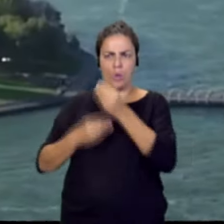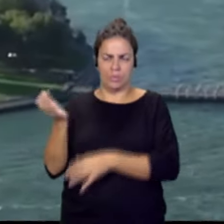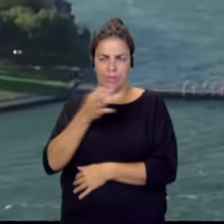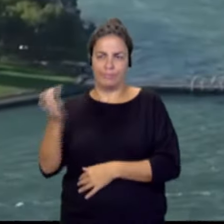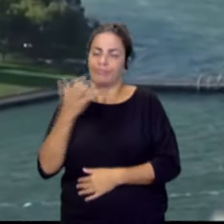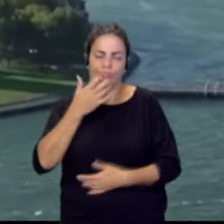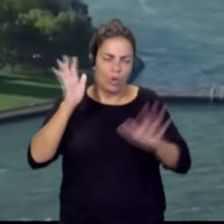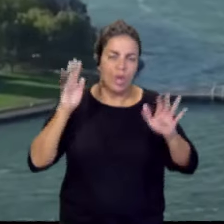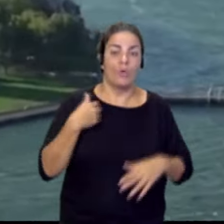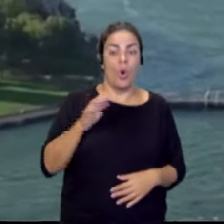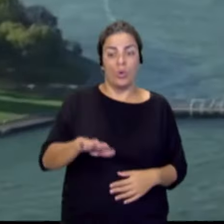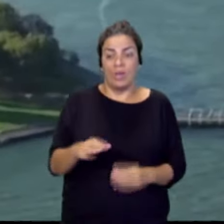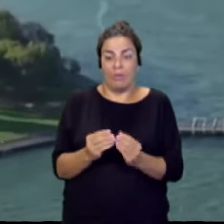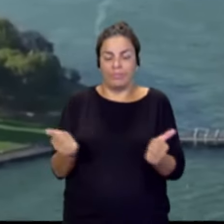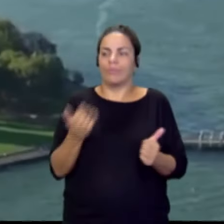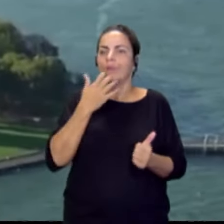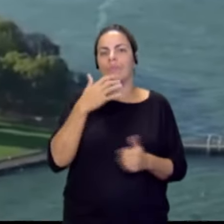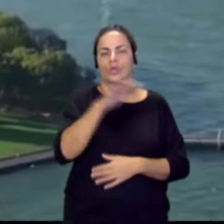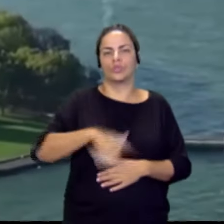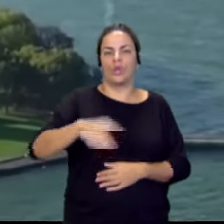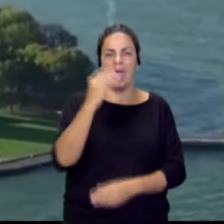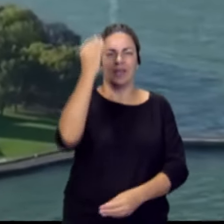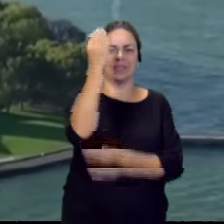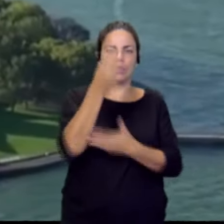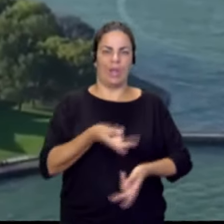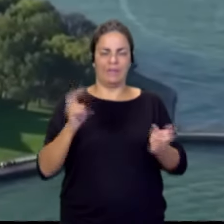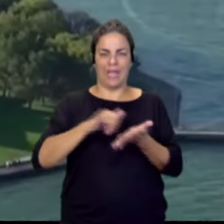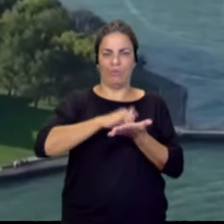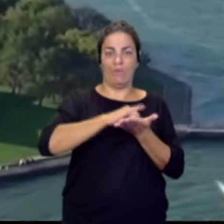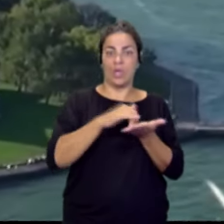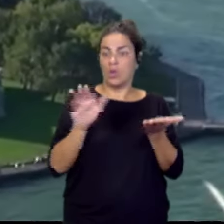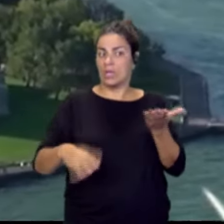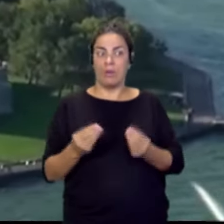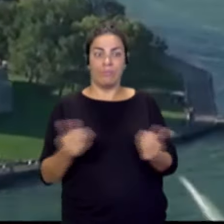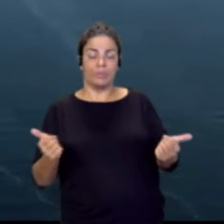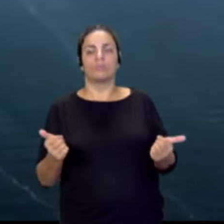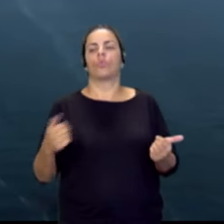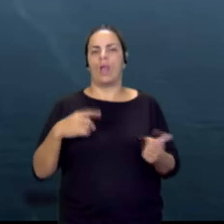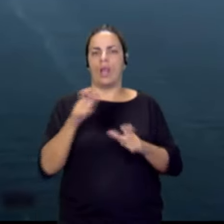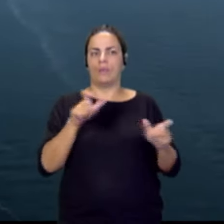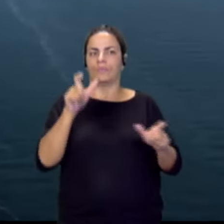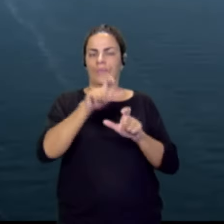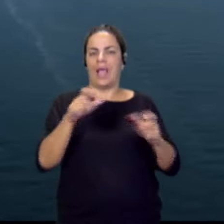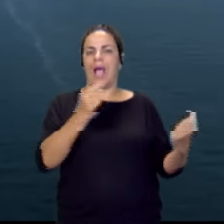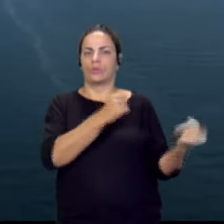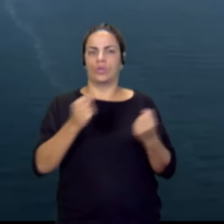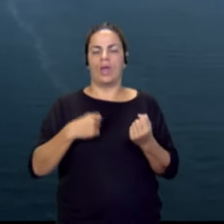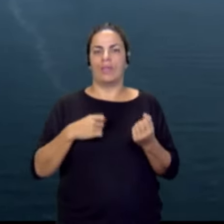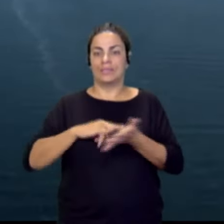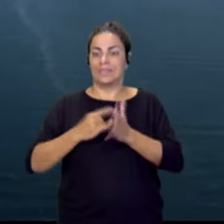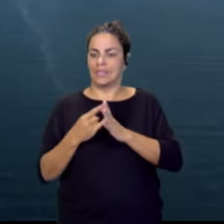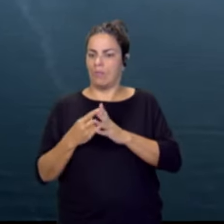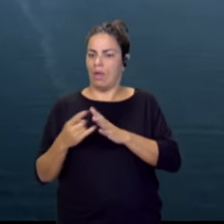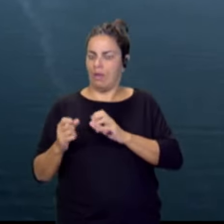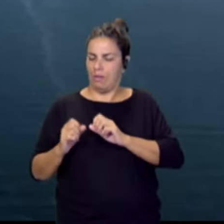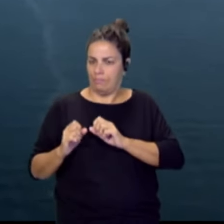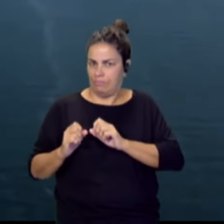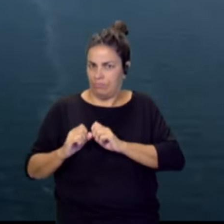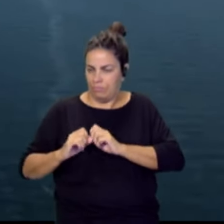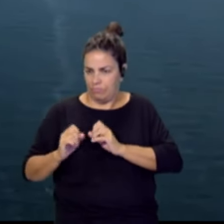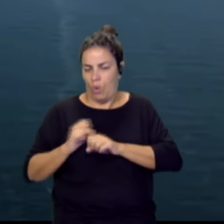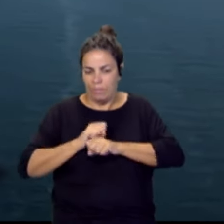desaparece en el entorno de la Estatua de la Libertad en Nueva York. Las autoridades activan el sistema, pero no envían mensajes a toda la población de la ciudad. Lo